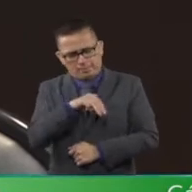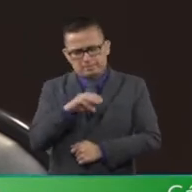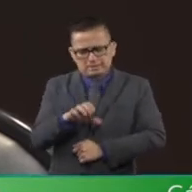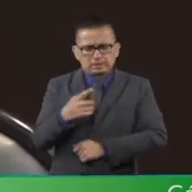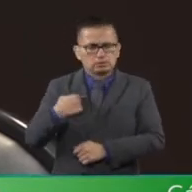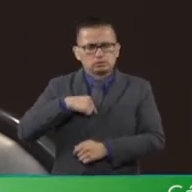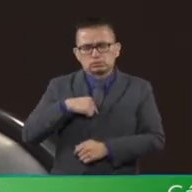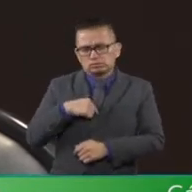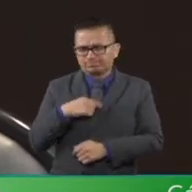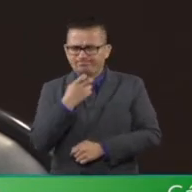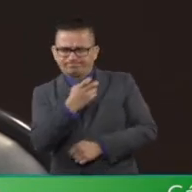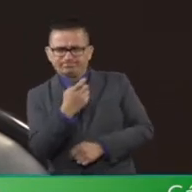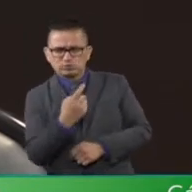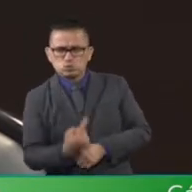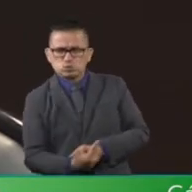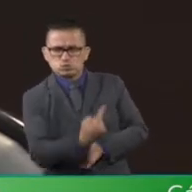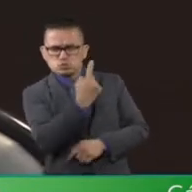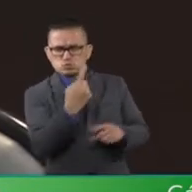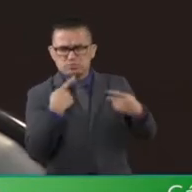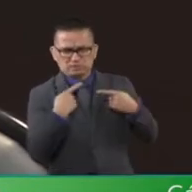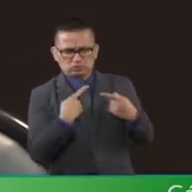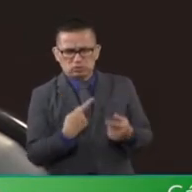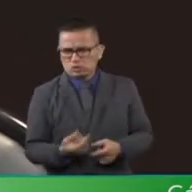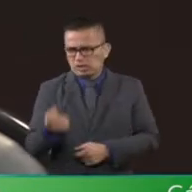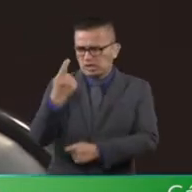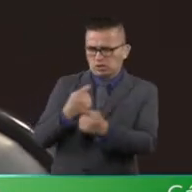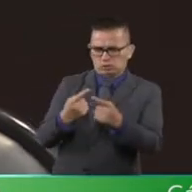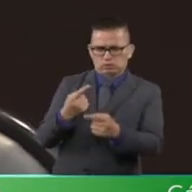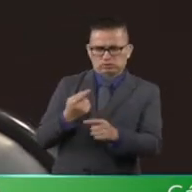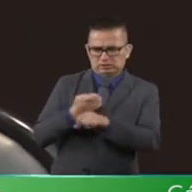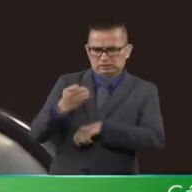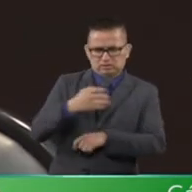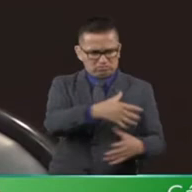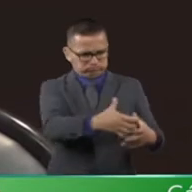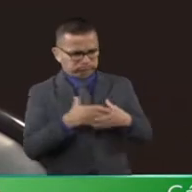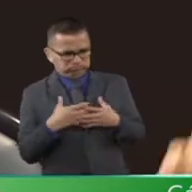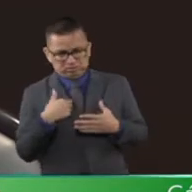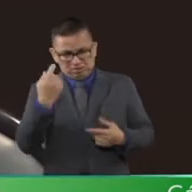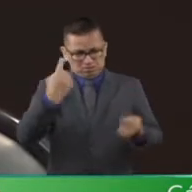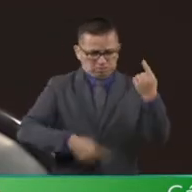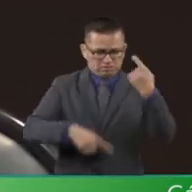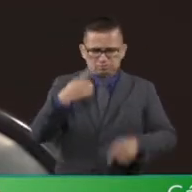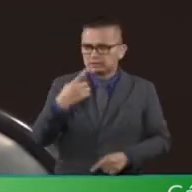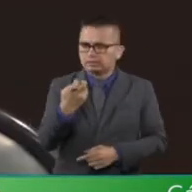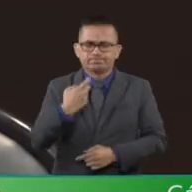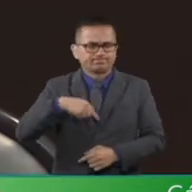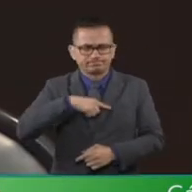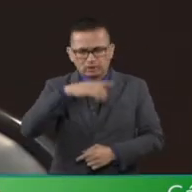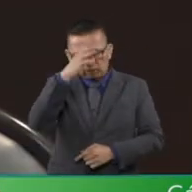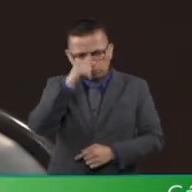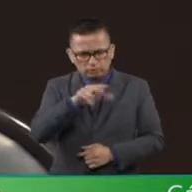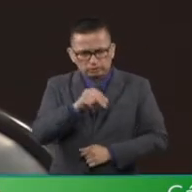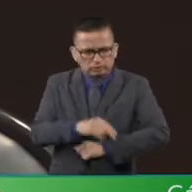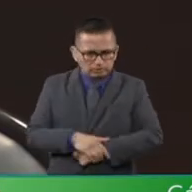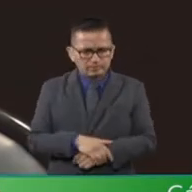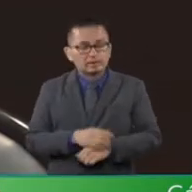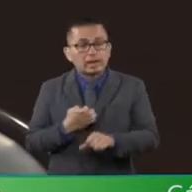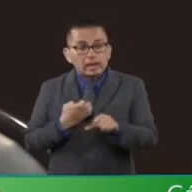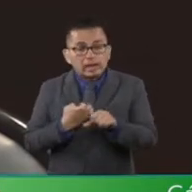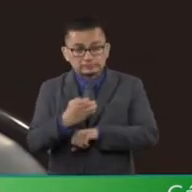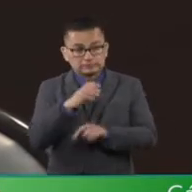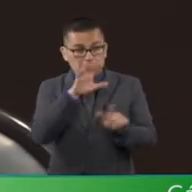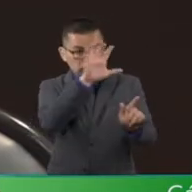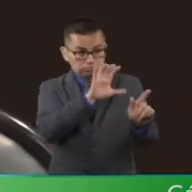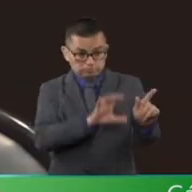concentración del poder en algunos estados de la república las entidades federativas nos pueden no pueden ni